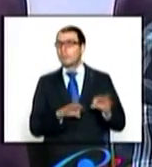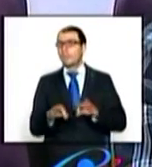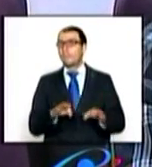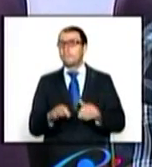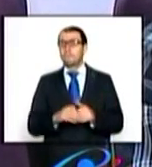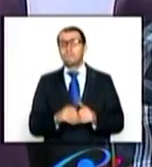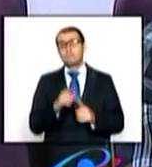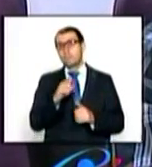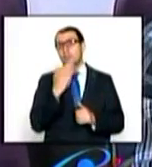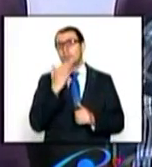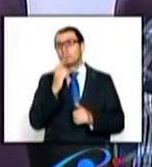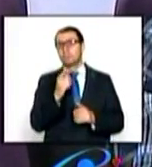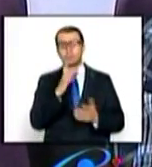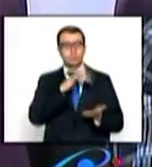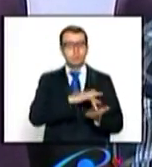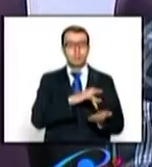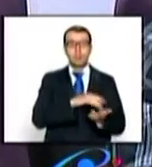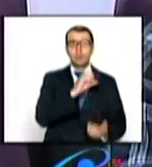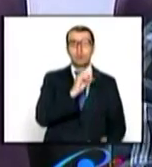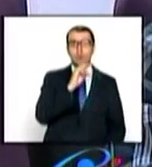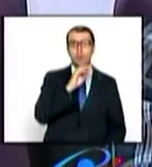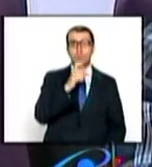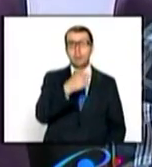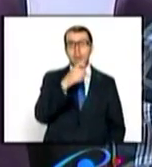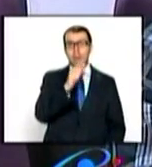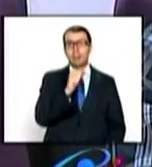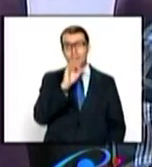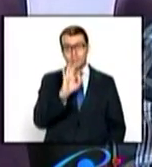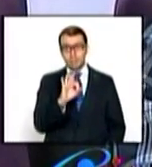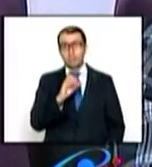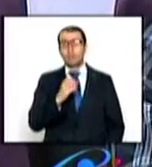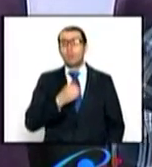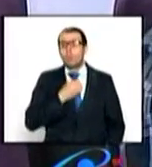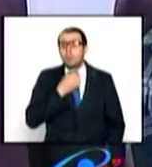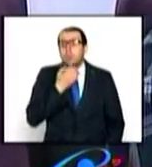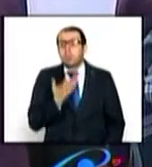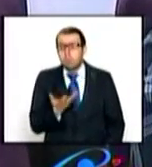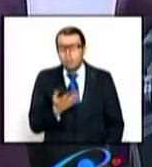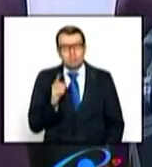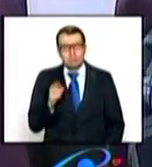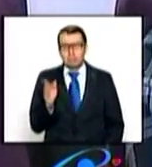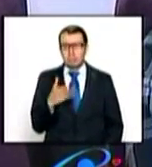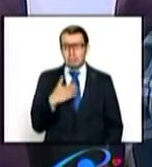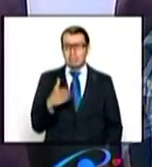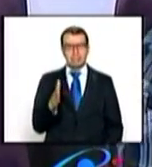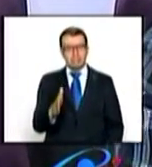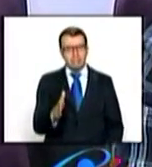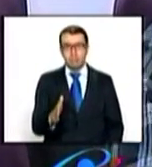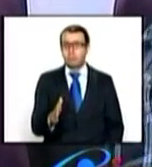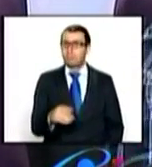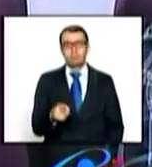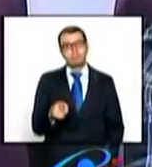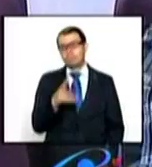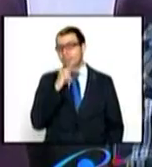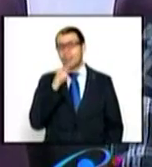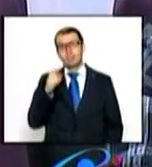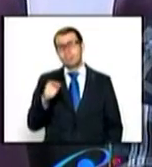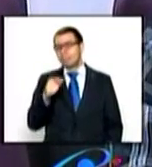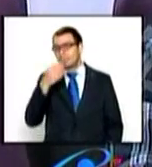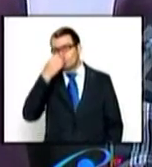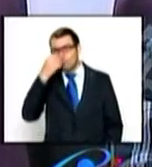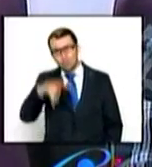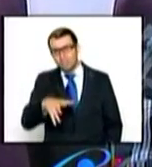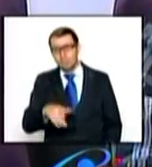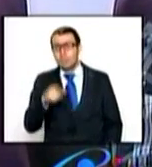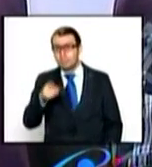cuando usted consume omega 3, usted eructa a pescado, ese omega 3 no es bueno. Son aceites que están contaminados y aceites que están definitivamente